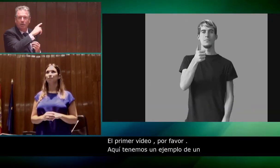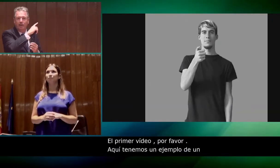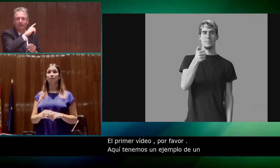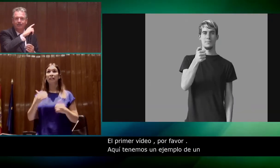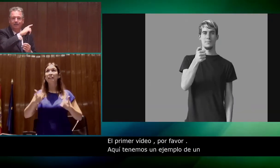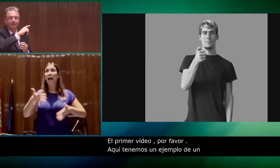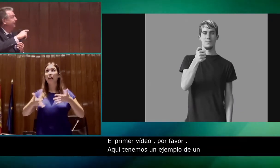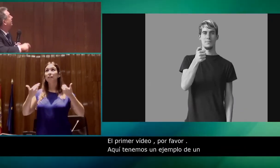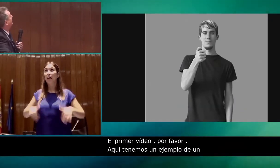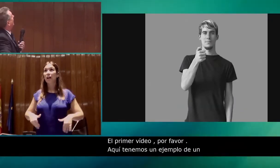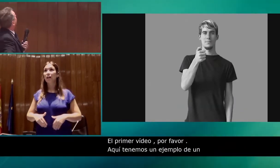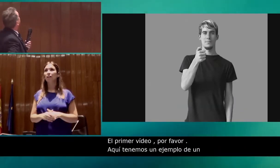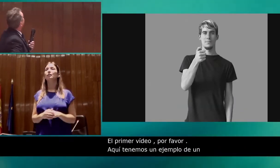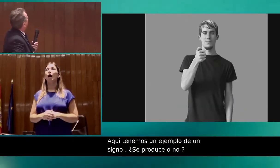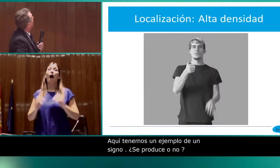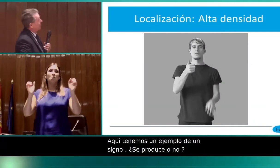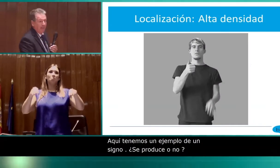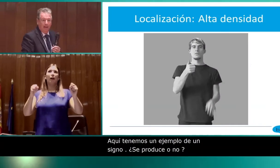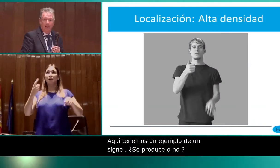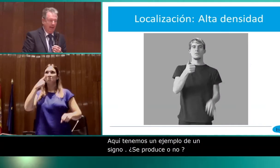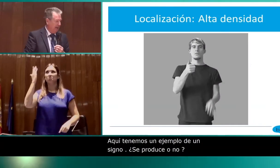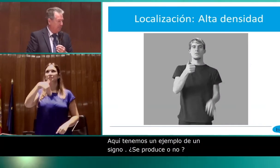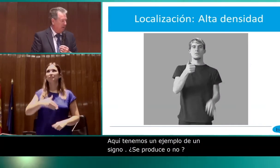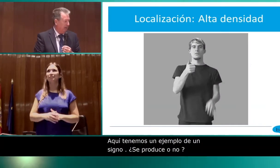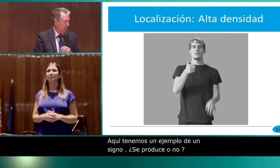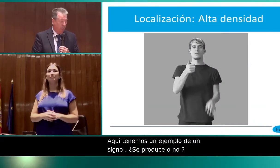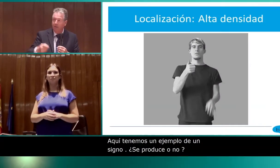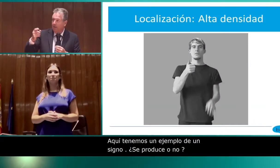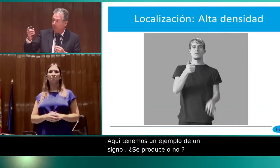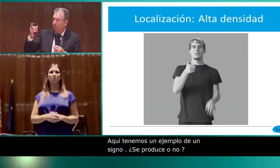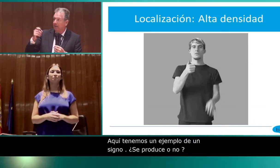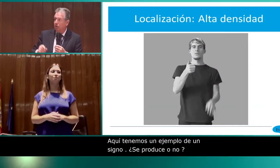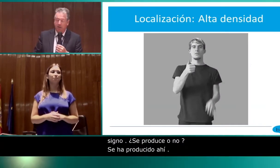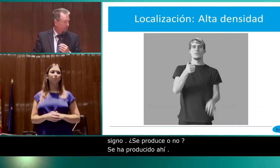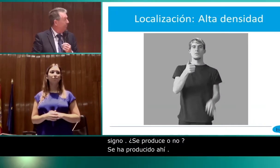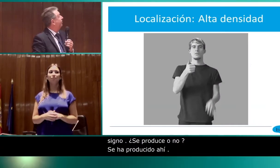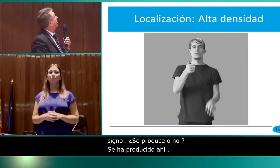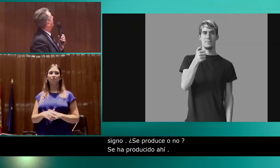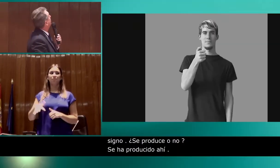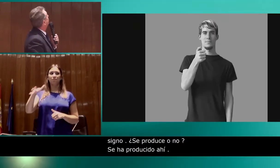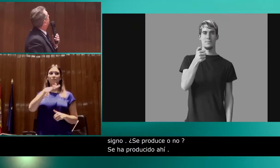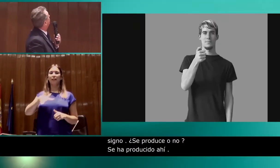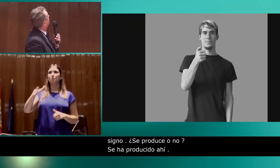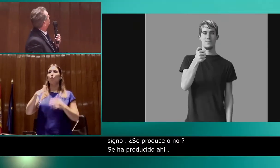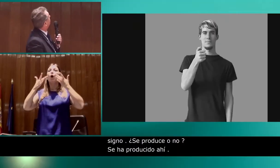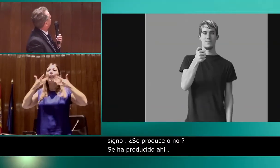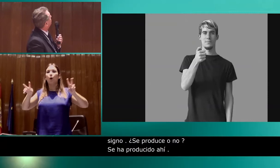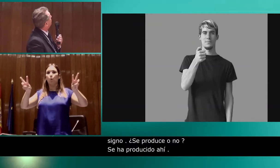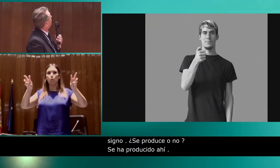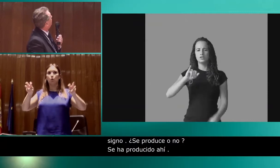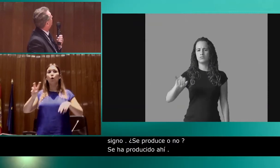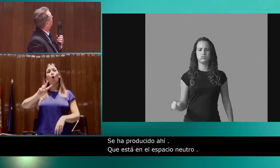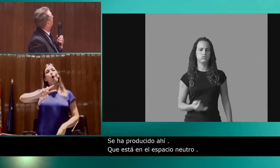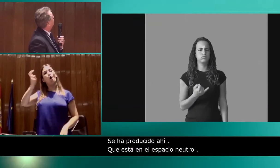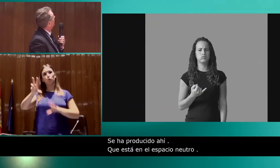Ah, se ha producido ahí. Vale, que está en el espacio neutro. Metemos el segundo, por favor.